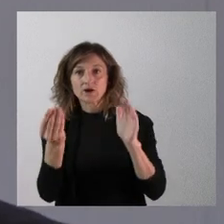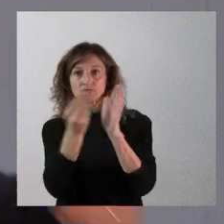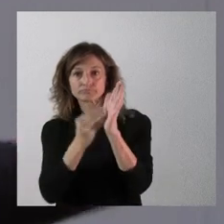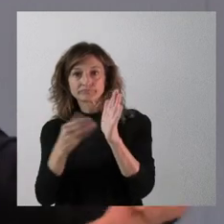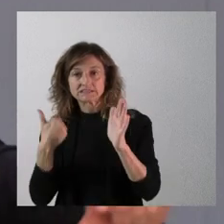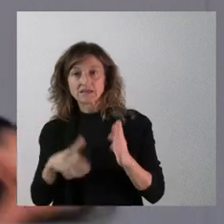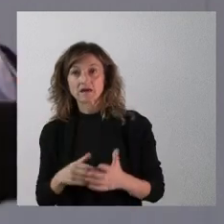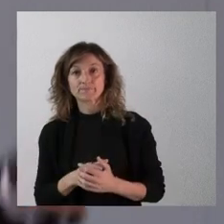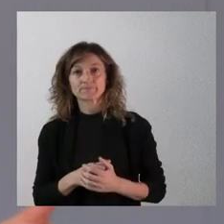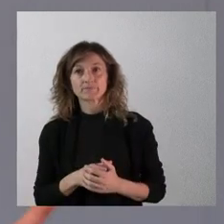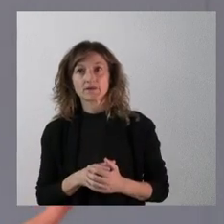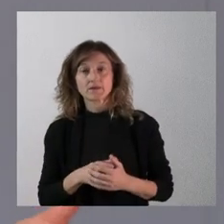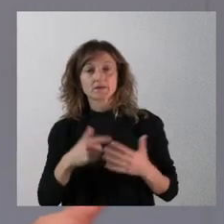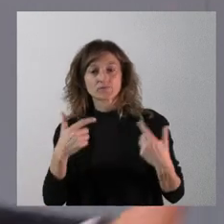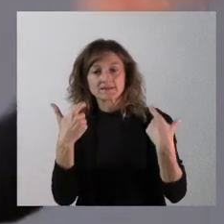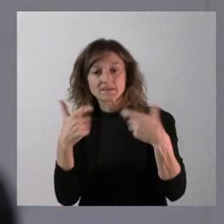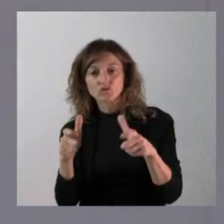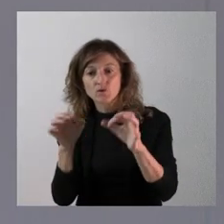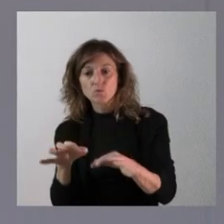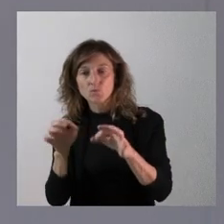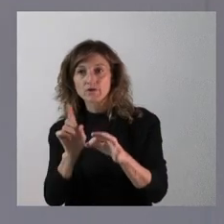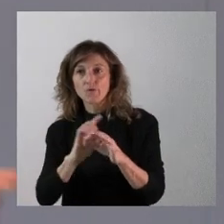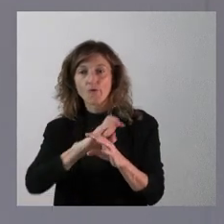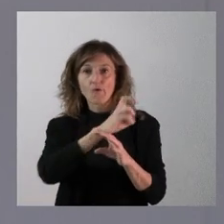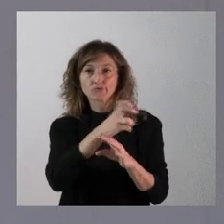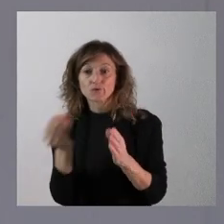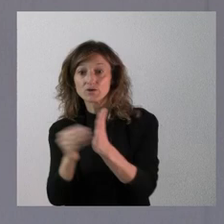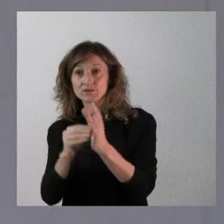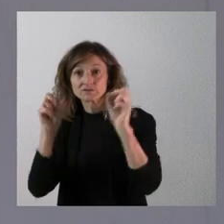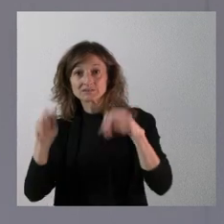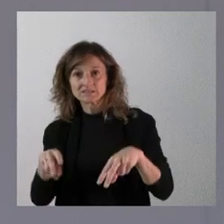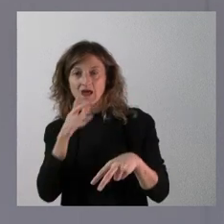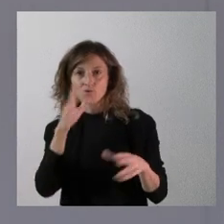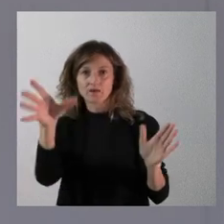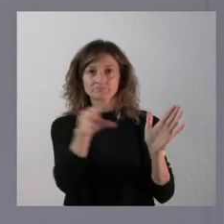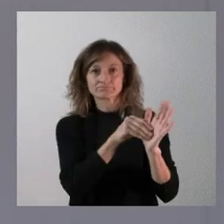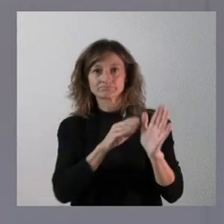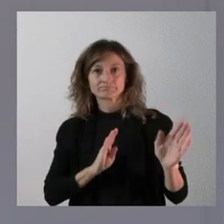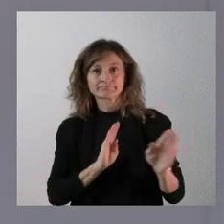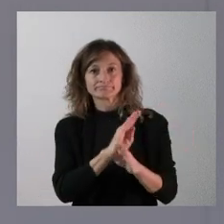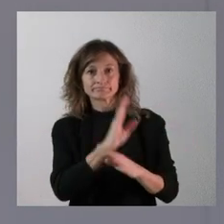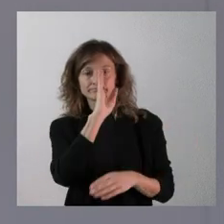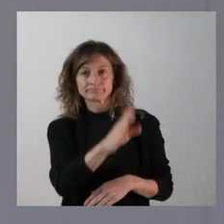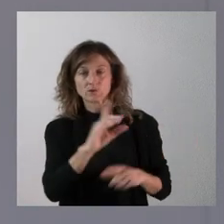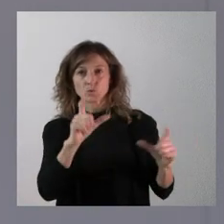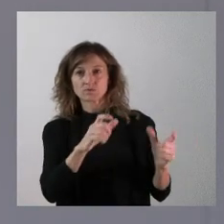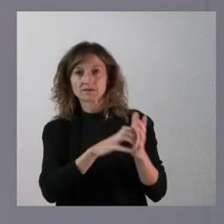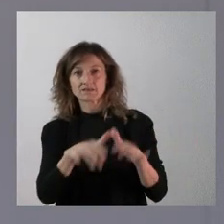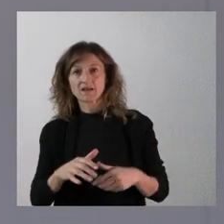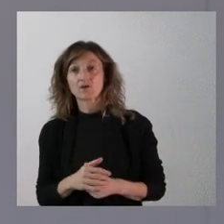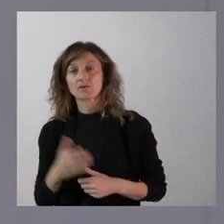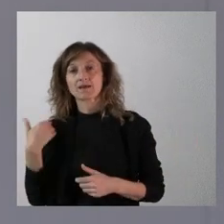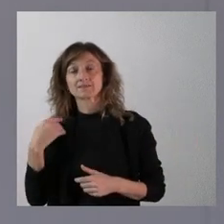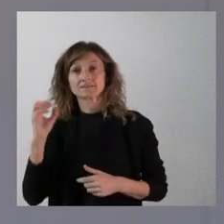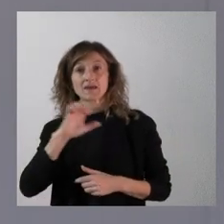que no es un complemento para esos mismos sectores sino para sectores que no fueron incluidos en la realización inicial de afectados por parte de la Unión Europea quizá